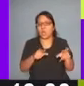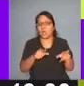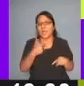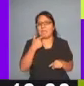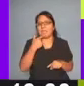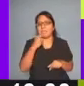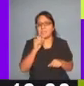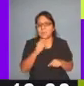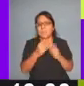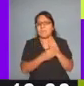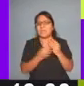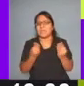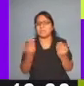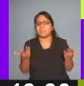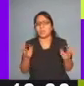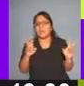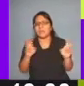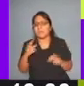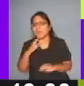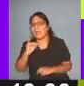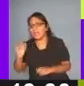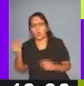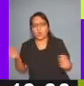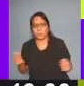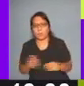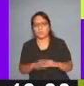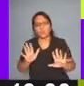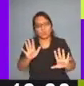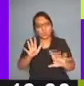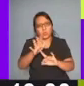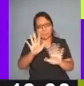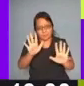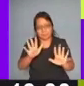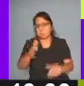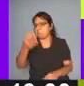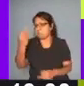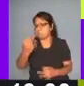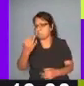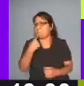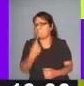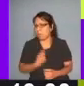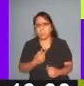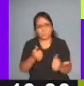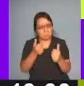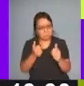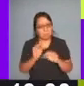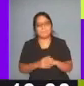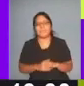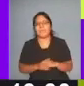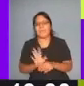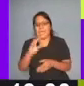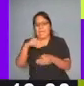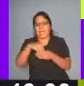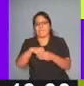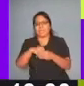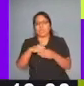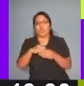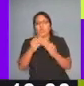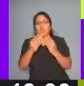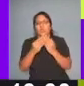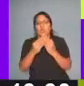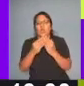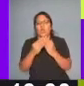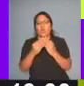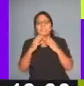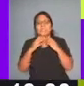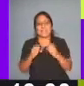Para analizar casos, sí. Denuncias que esto es muy buena pregunta. Dentro de la Secretaría de Derechos Humanos,